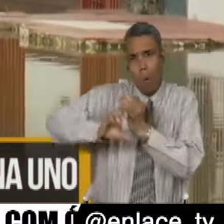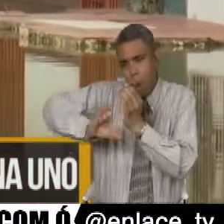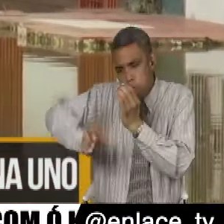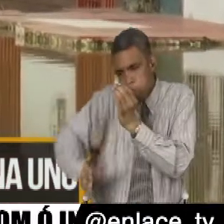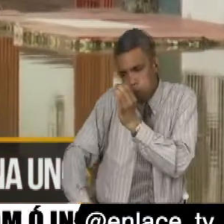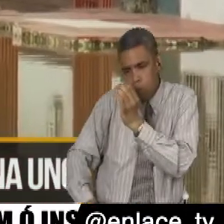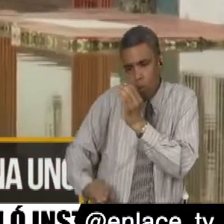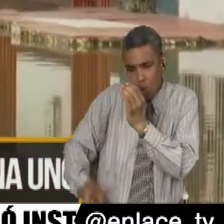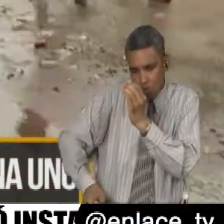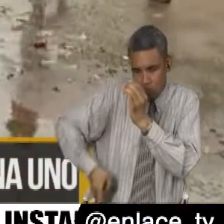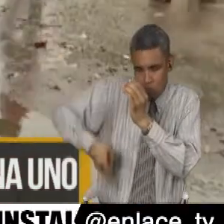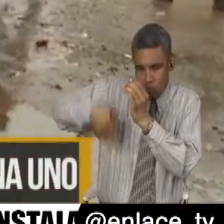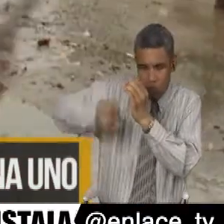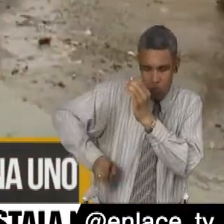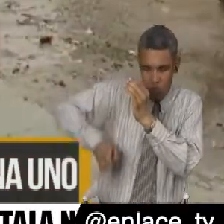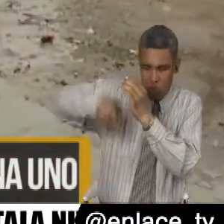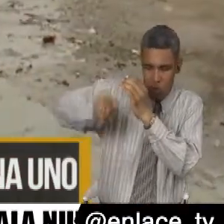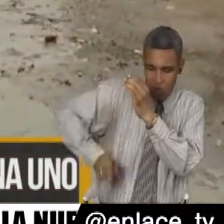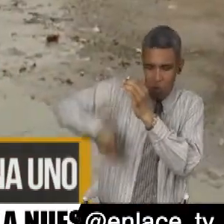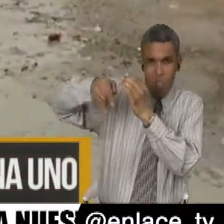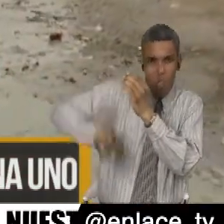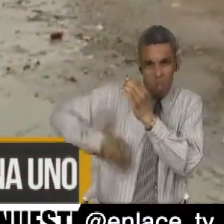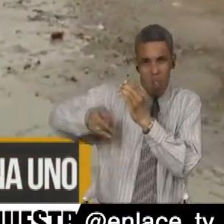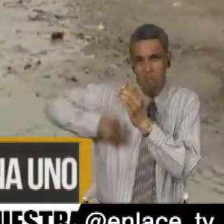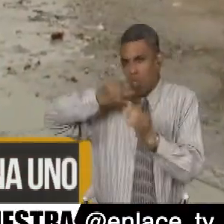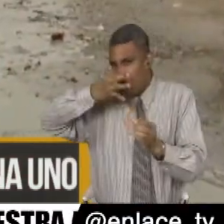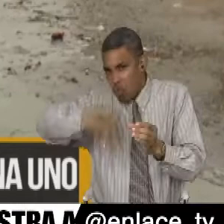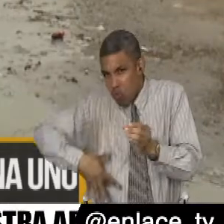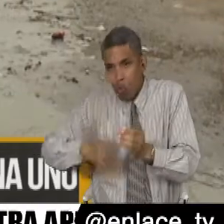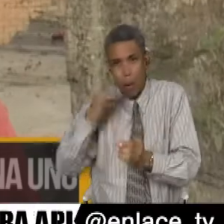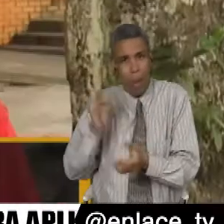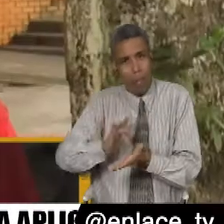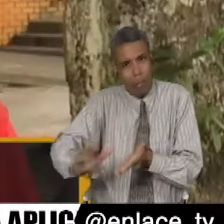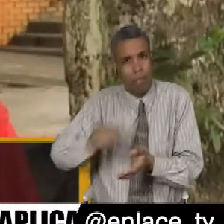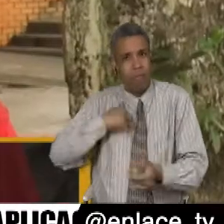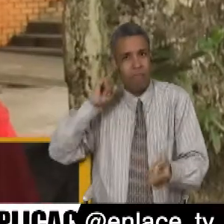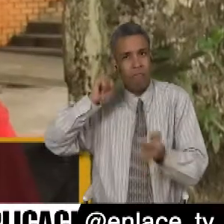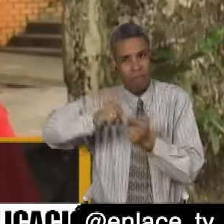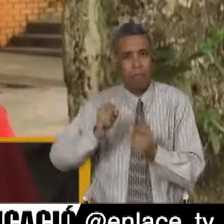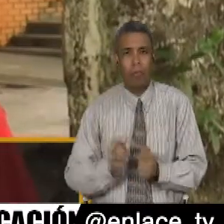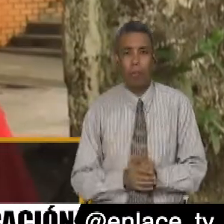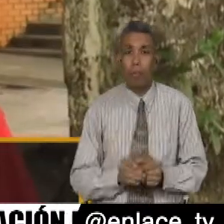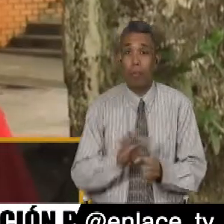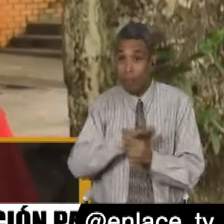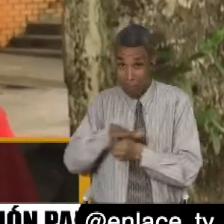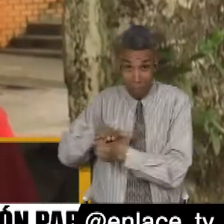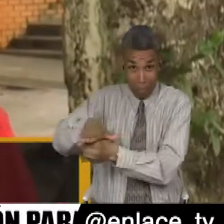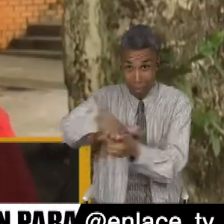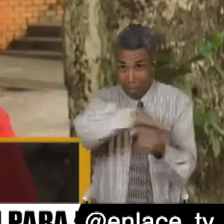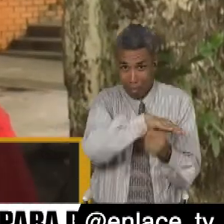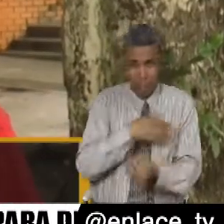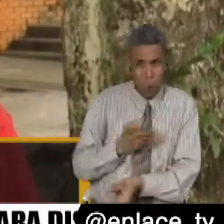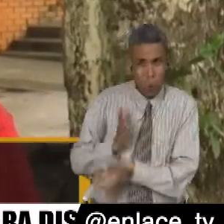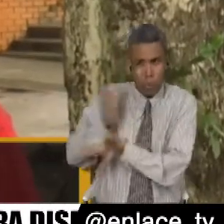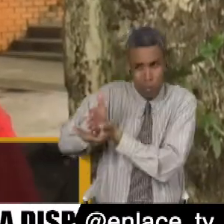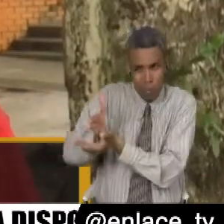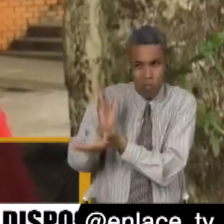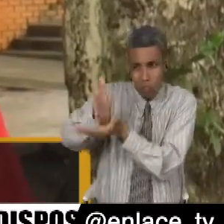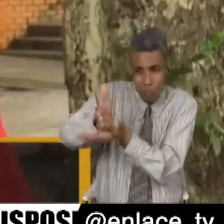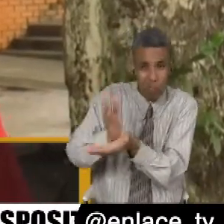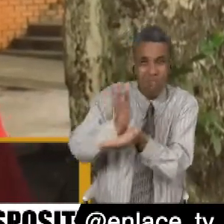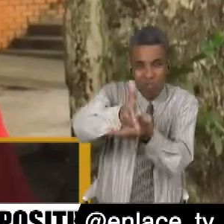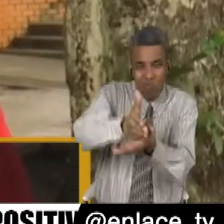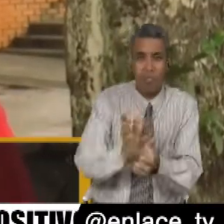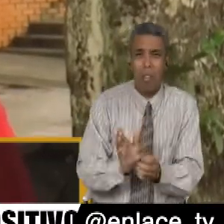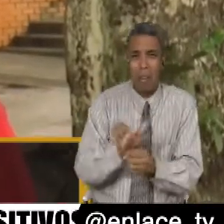limpieza y el mantenimiento de los respectivos caños del sector vamos a hacer un recorrido por los diferentes barrios vamos a estar revisando todo